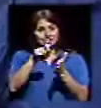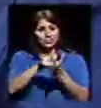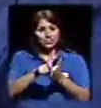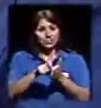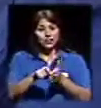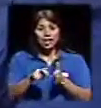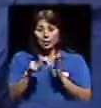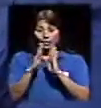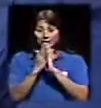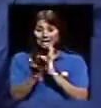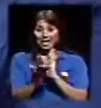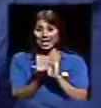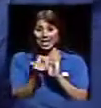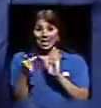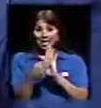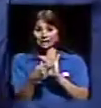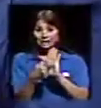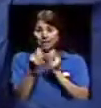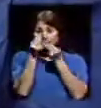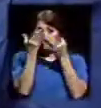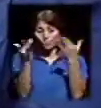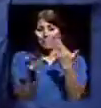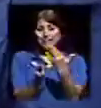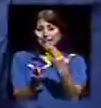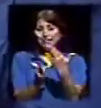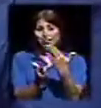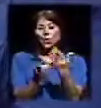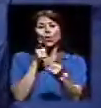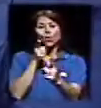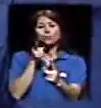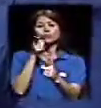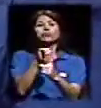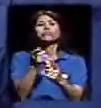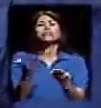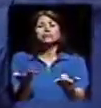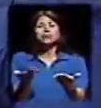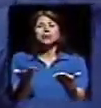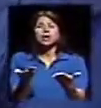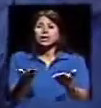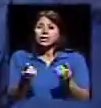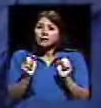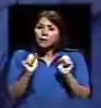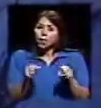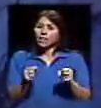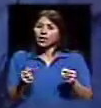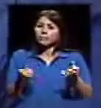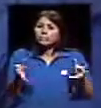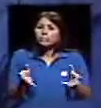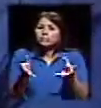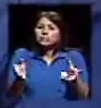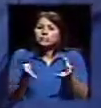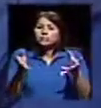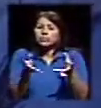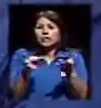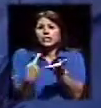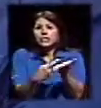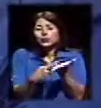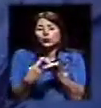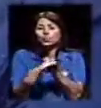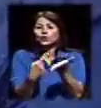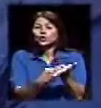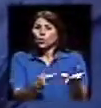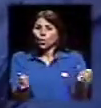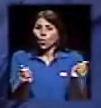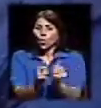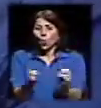decía, tiene ese propósito de generar una discusión más informada sobre el proyecto de ley